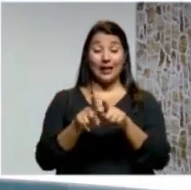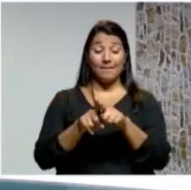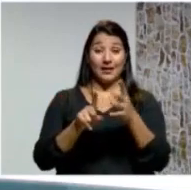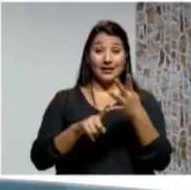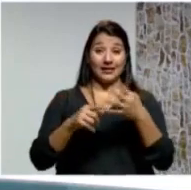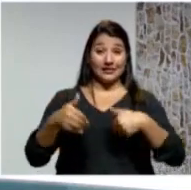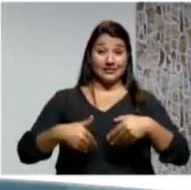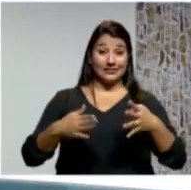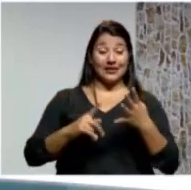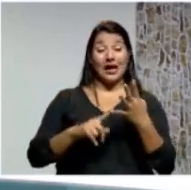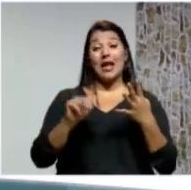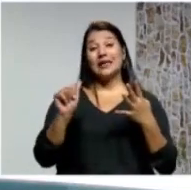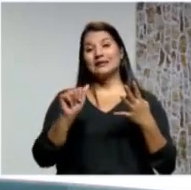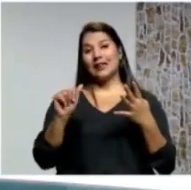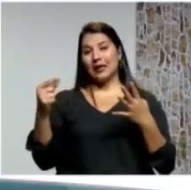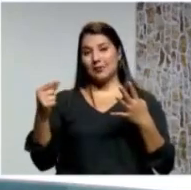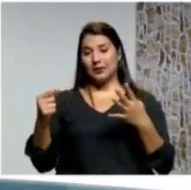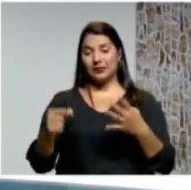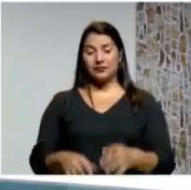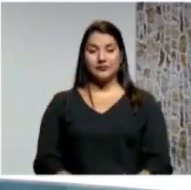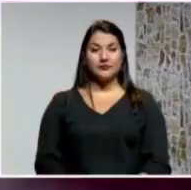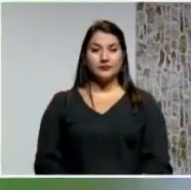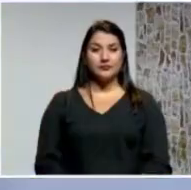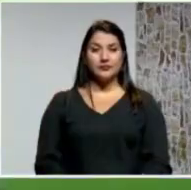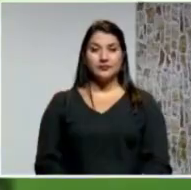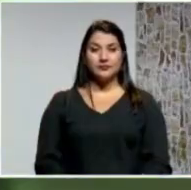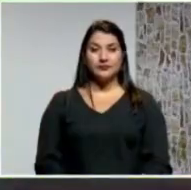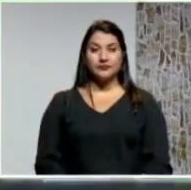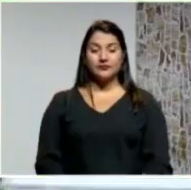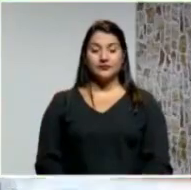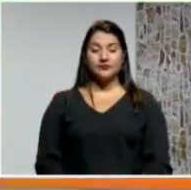técnico Alessandro Guimarães.